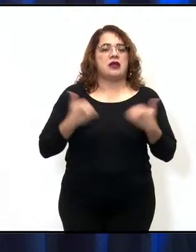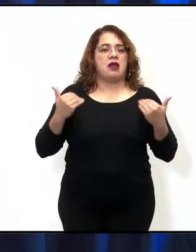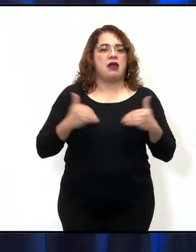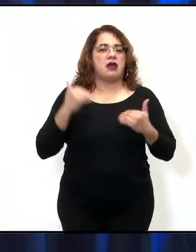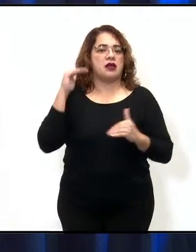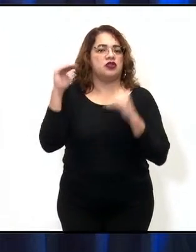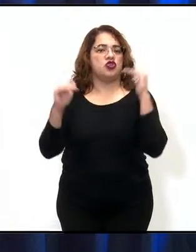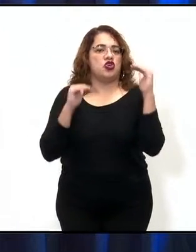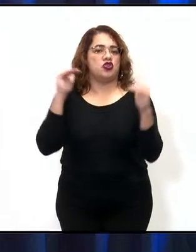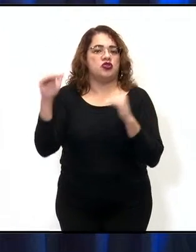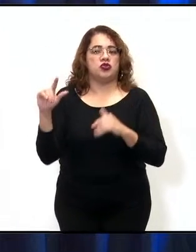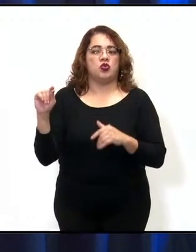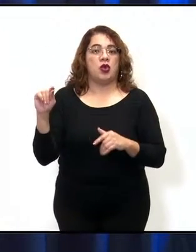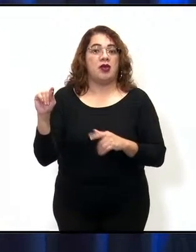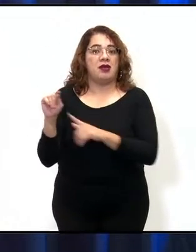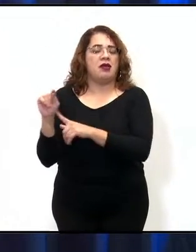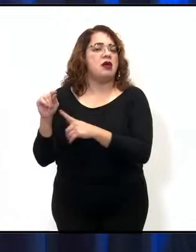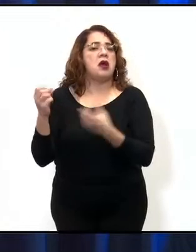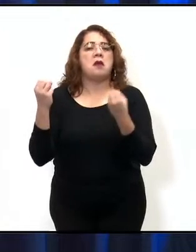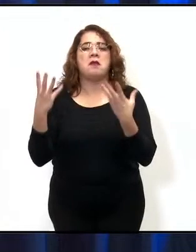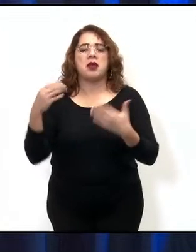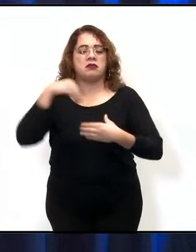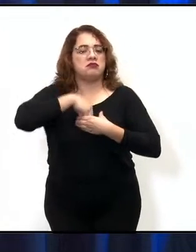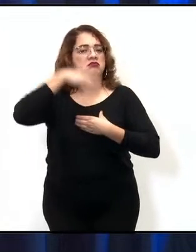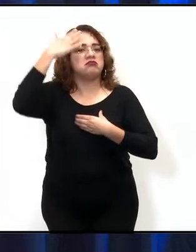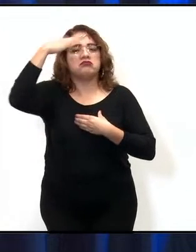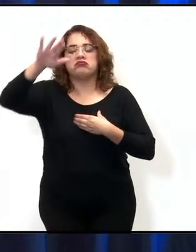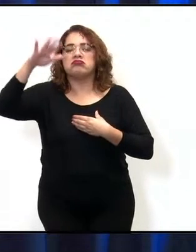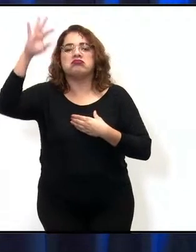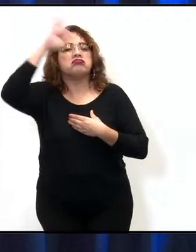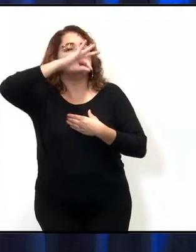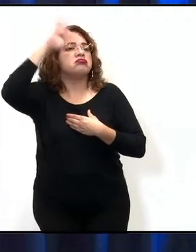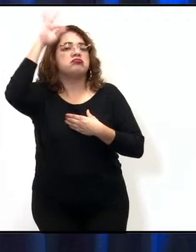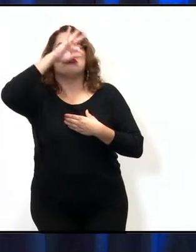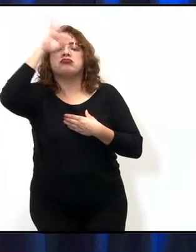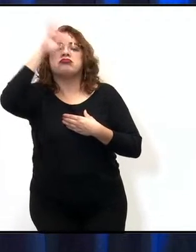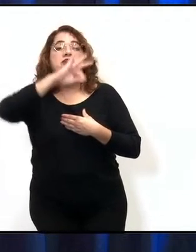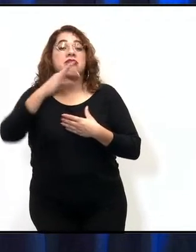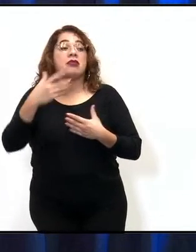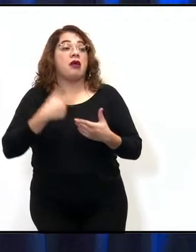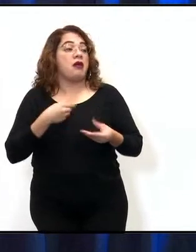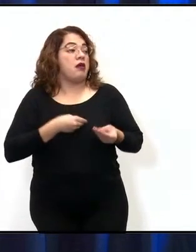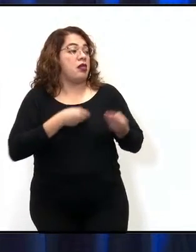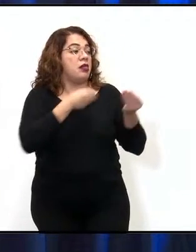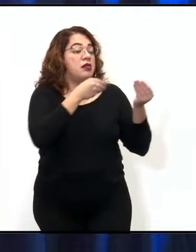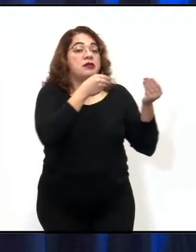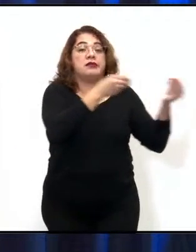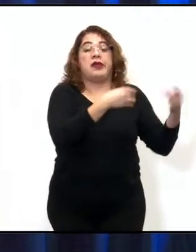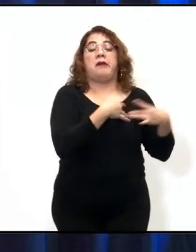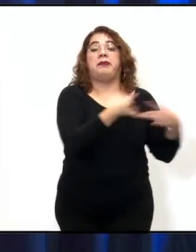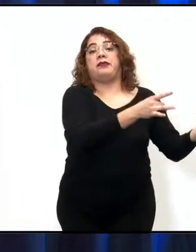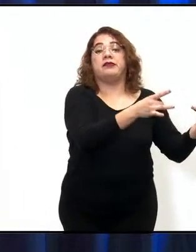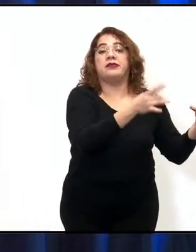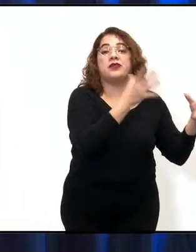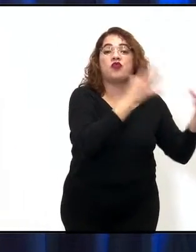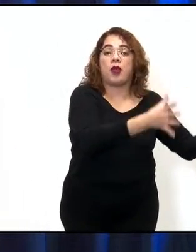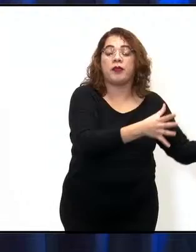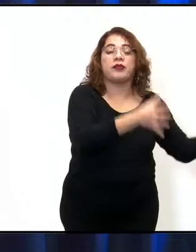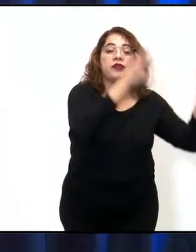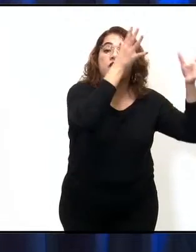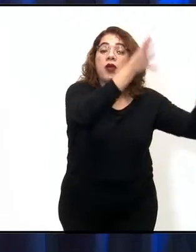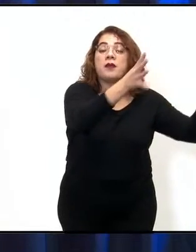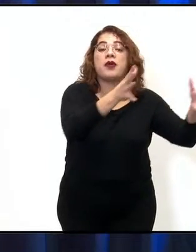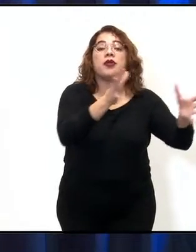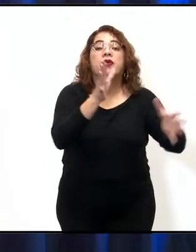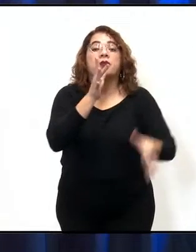cuales no tienen síntomas y están enfermando a sus seres queridos como sus padres y sus abuelos. Están impactando